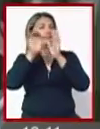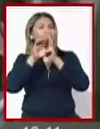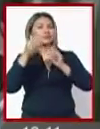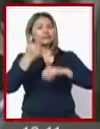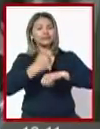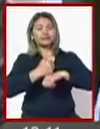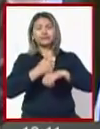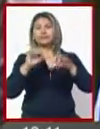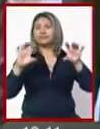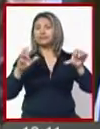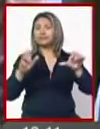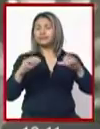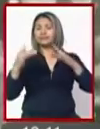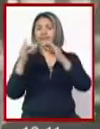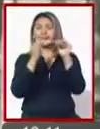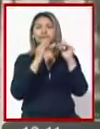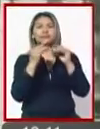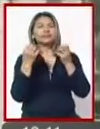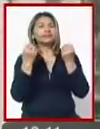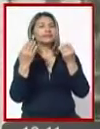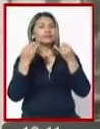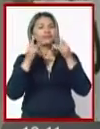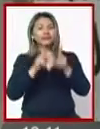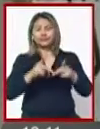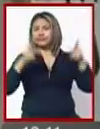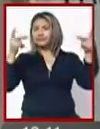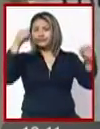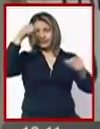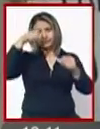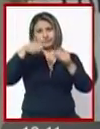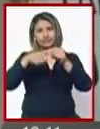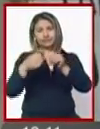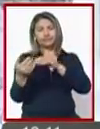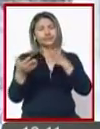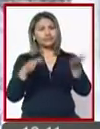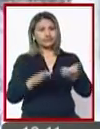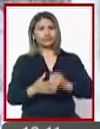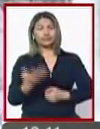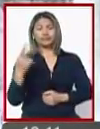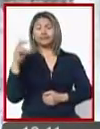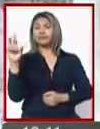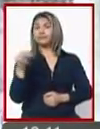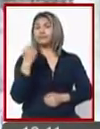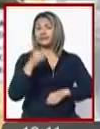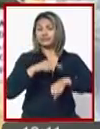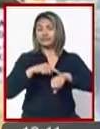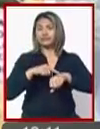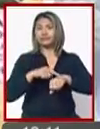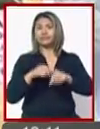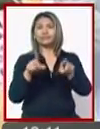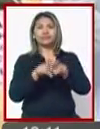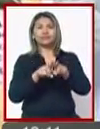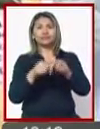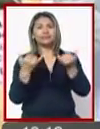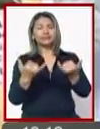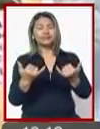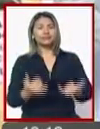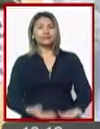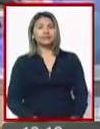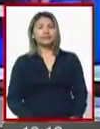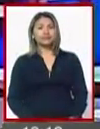ambientes. Una radio, camas y muchas publicaciones de periódicos recordando la tragedia, no solo en ese tiempo, sino también en la